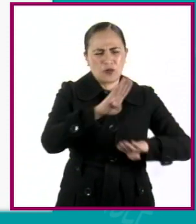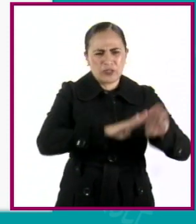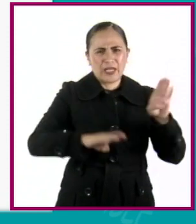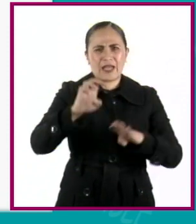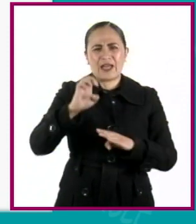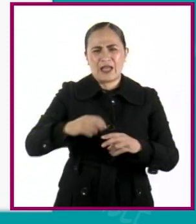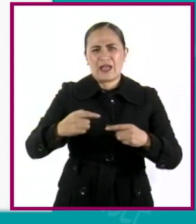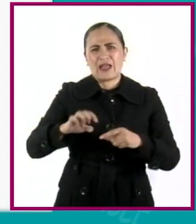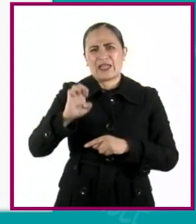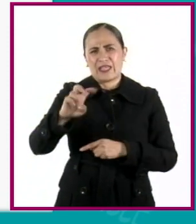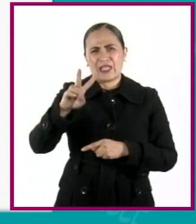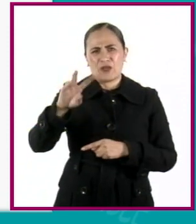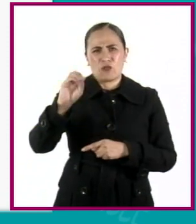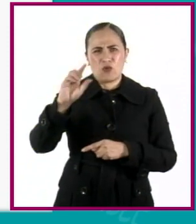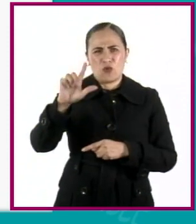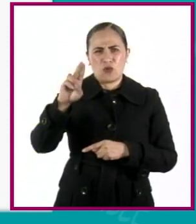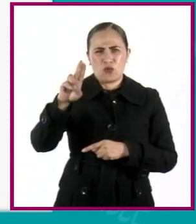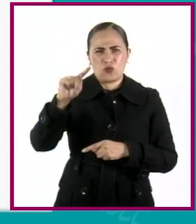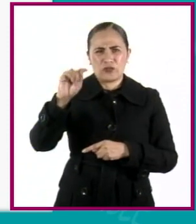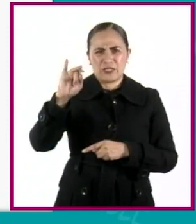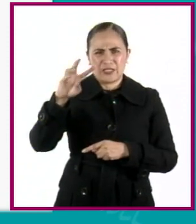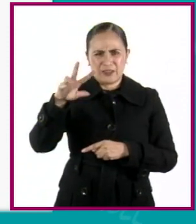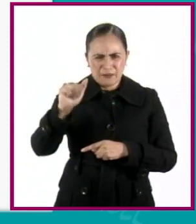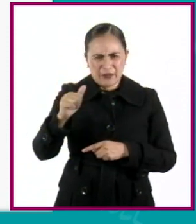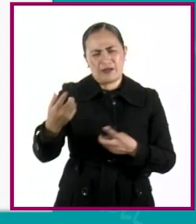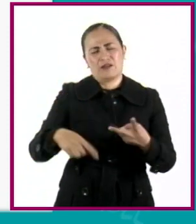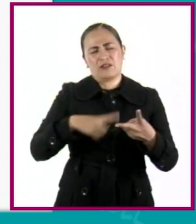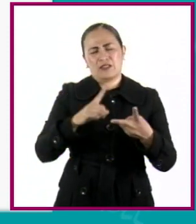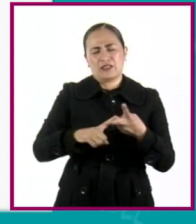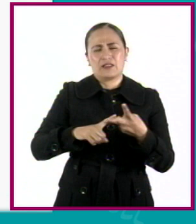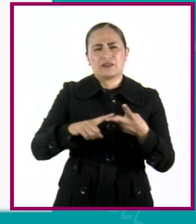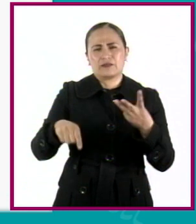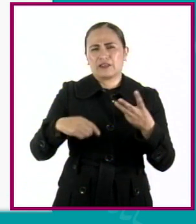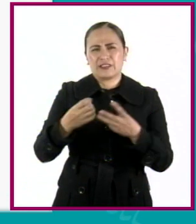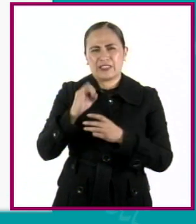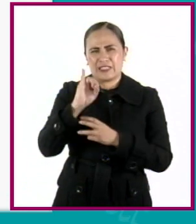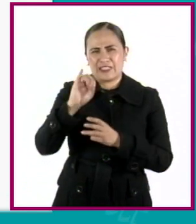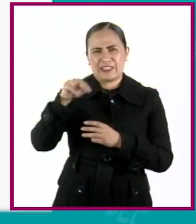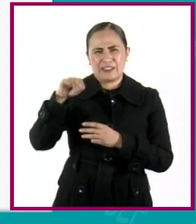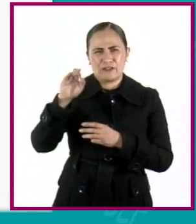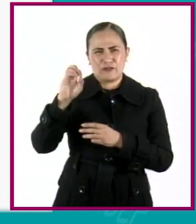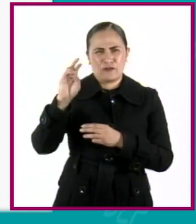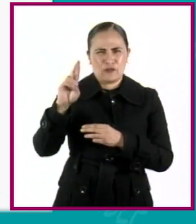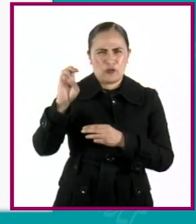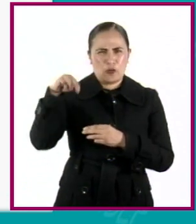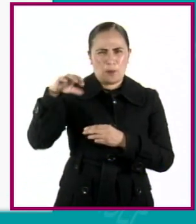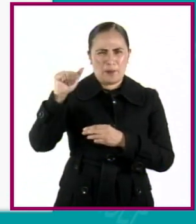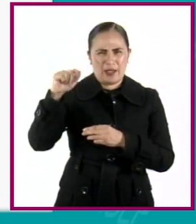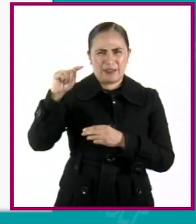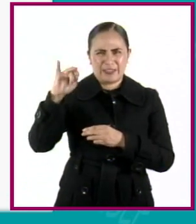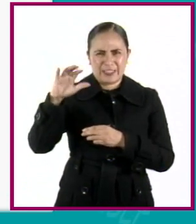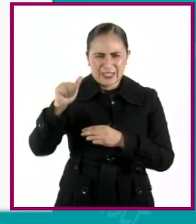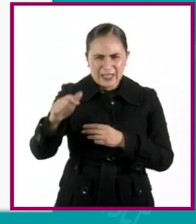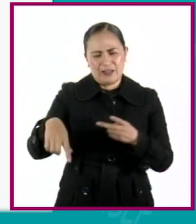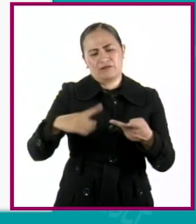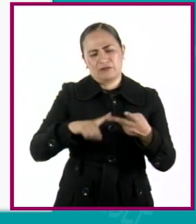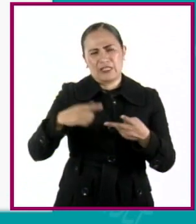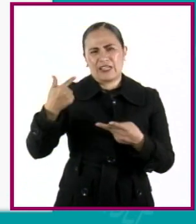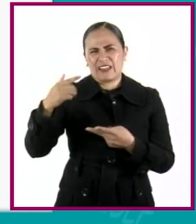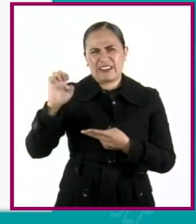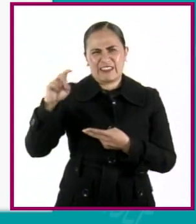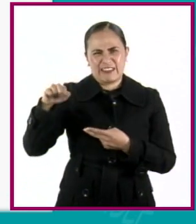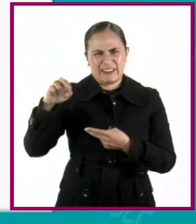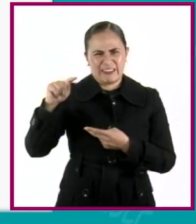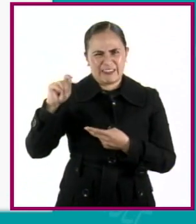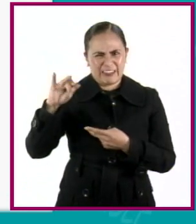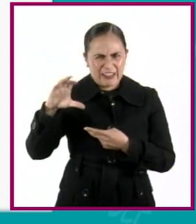evolutiva, bioinformática, fisiología, ecología, toxicología, inmunología, genética,